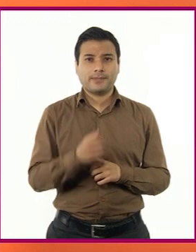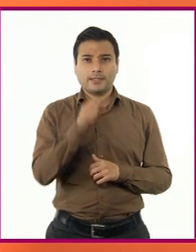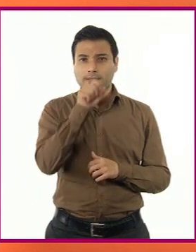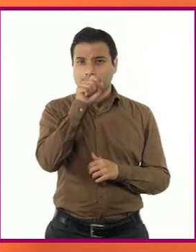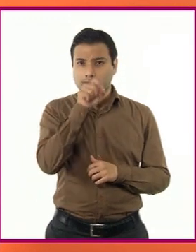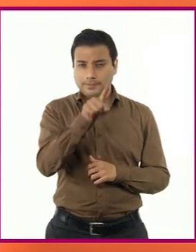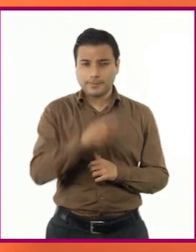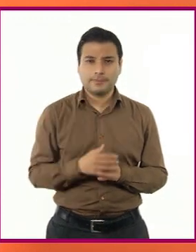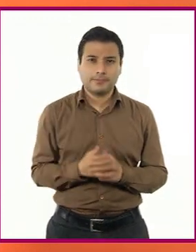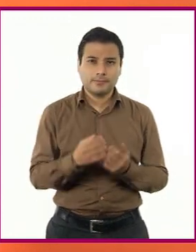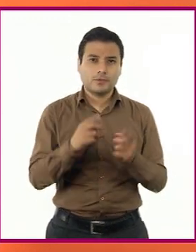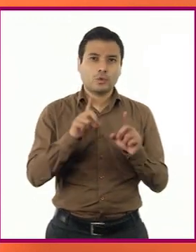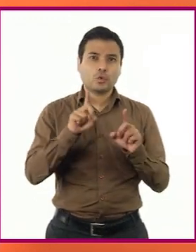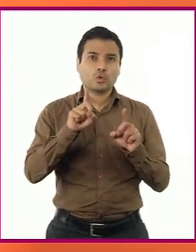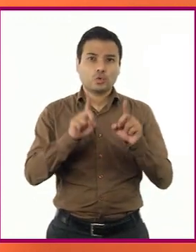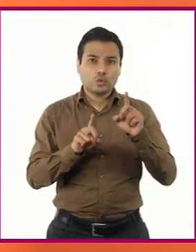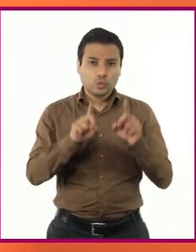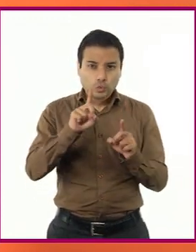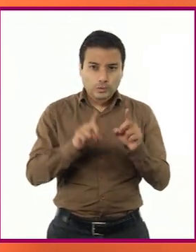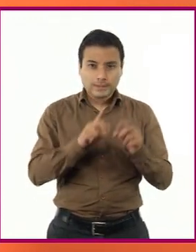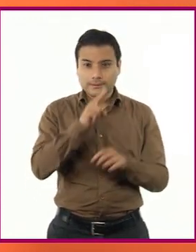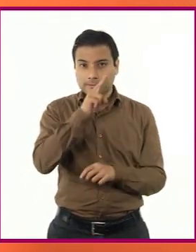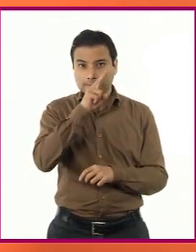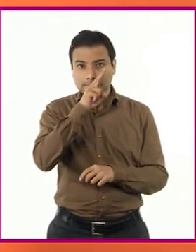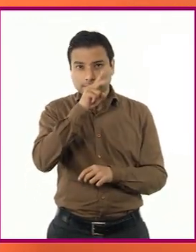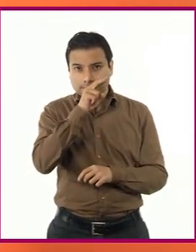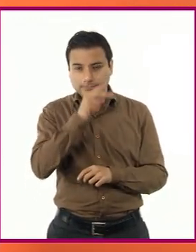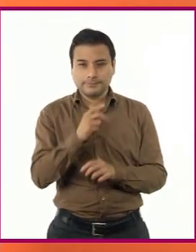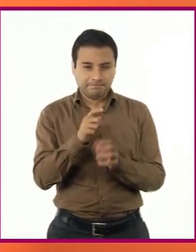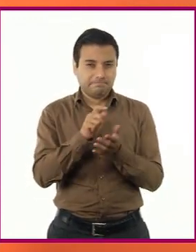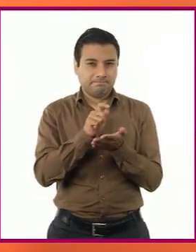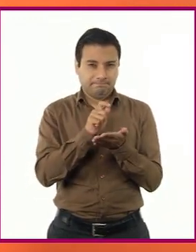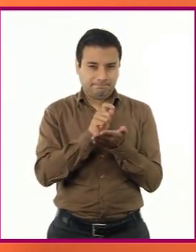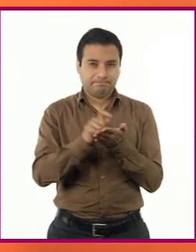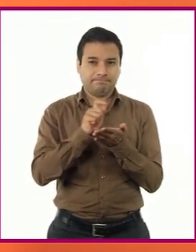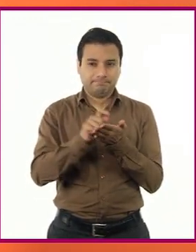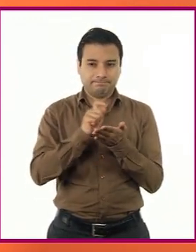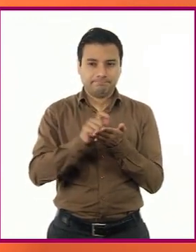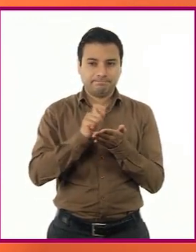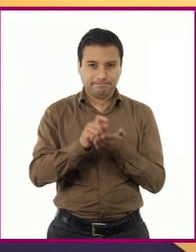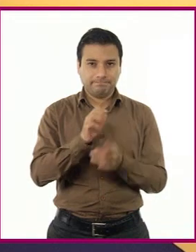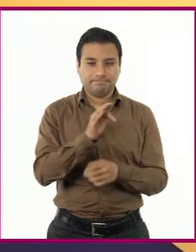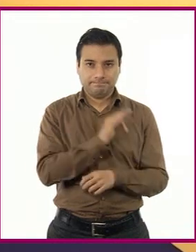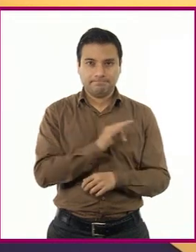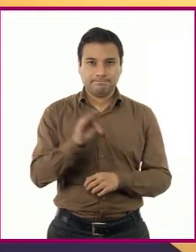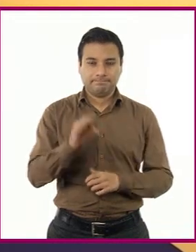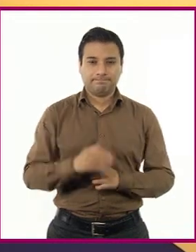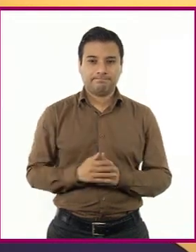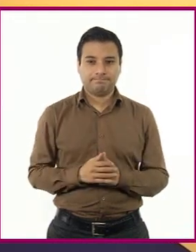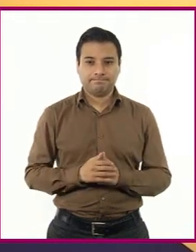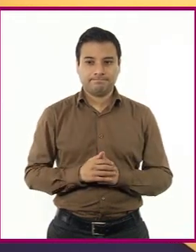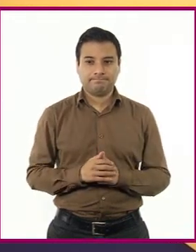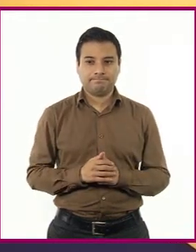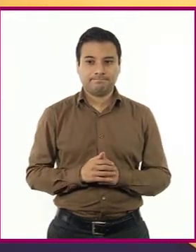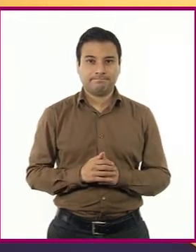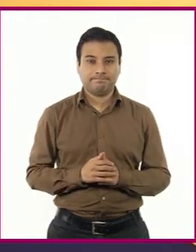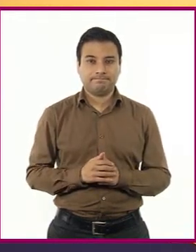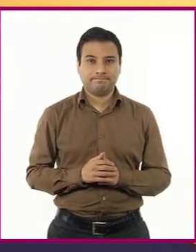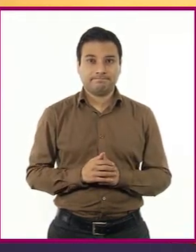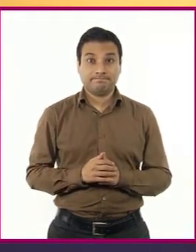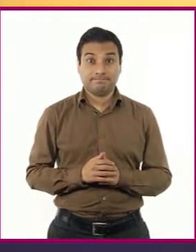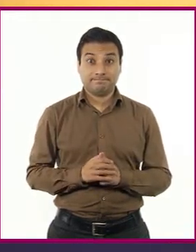cuaderno cualquier duda o inquietud que surja al resolver las situaciones de la sesión. Y si cuentan con